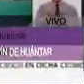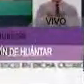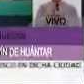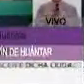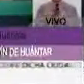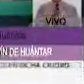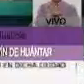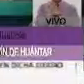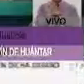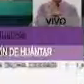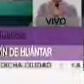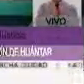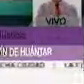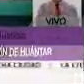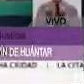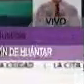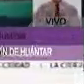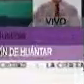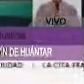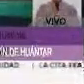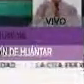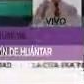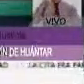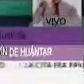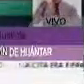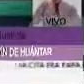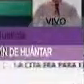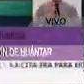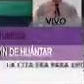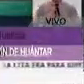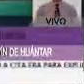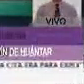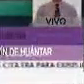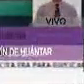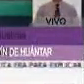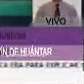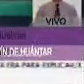para defender precisamente al comando Chavín de Huántara.